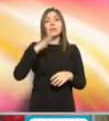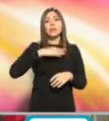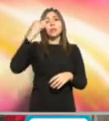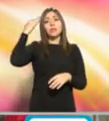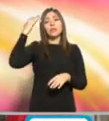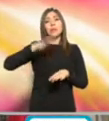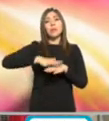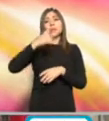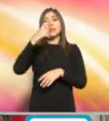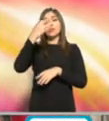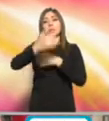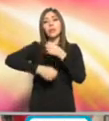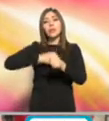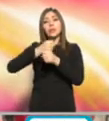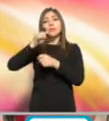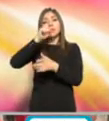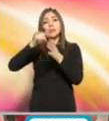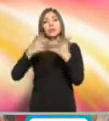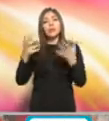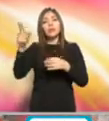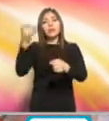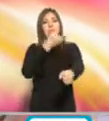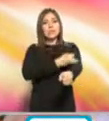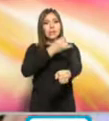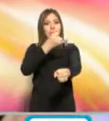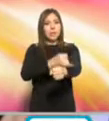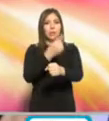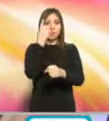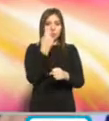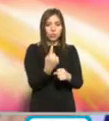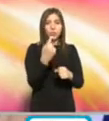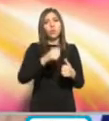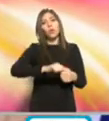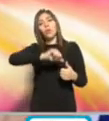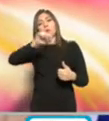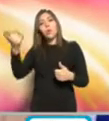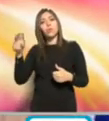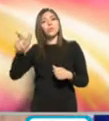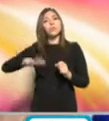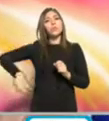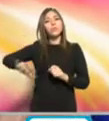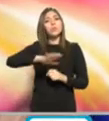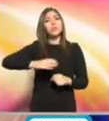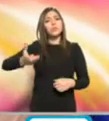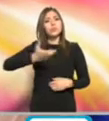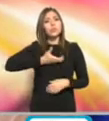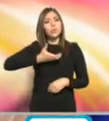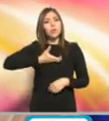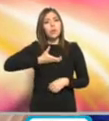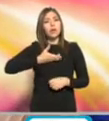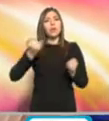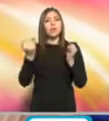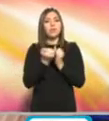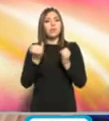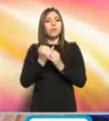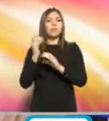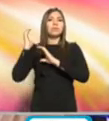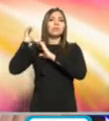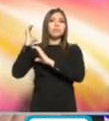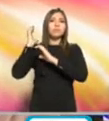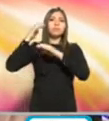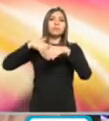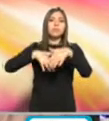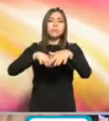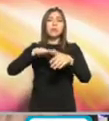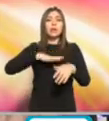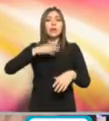años, es del México independiente y otro del Zócalo. ¿Ese cuál es? Hay También hay una representación. una representación en la Pasión del Zócalo que lleva